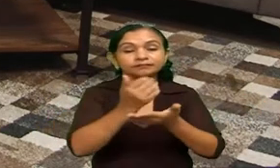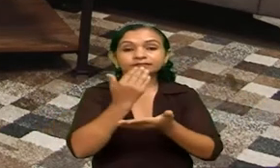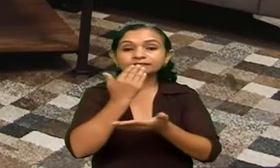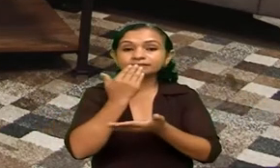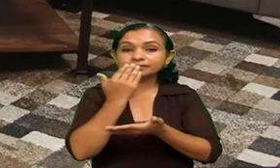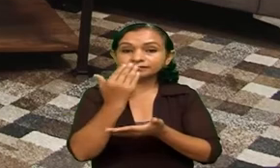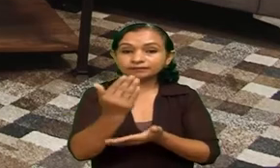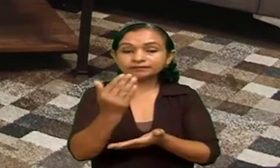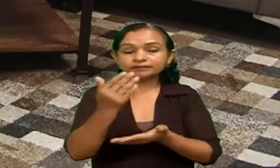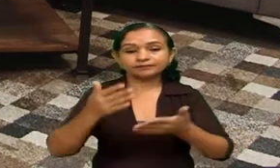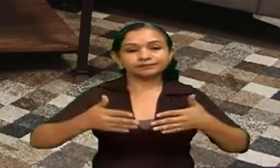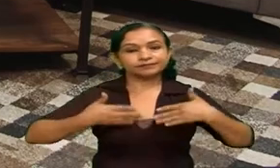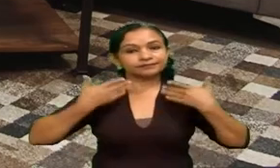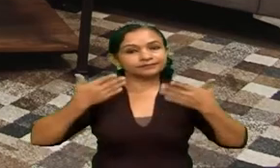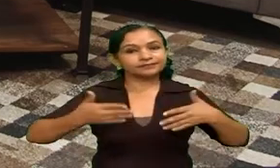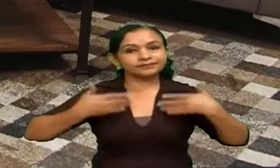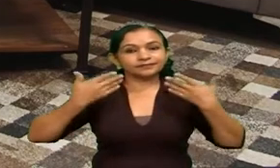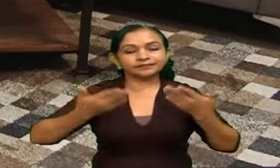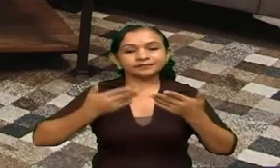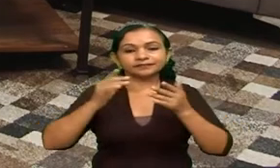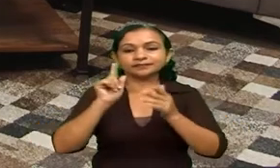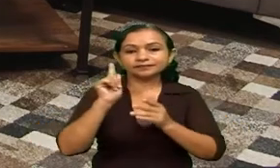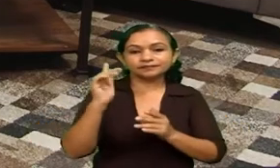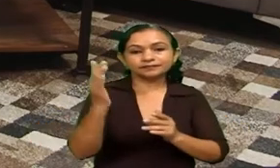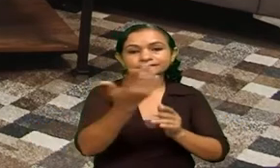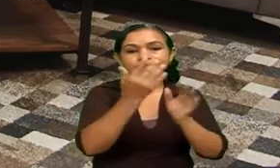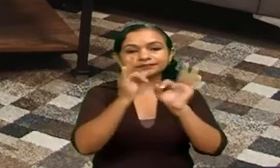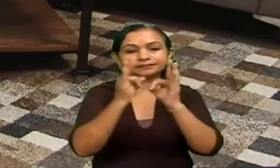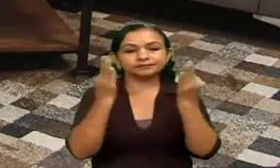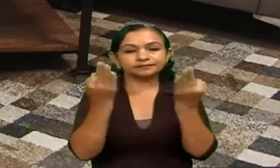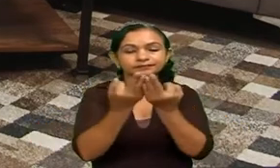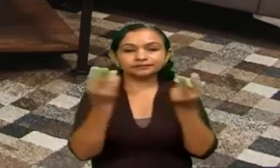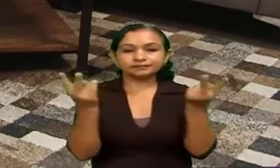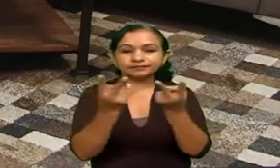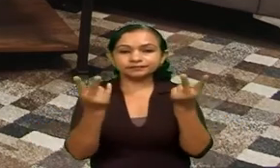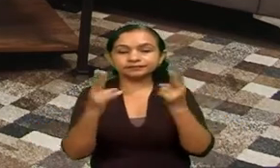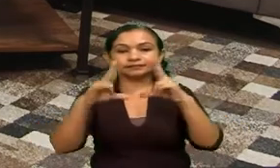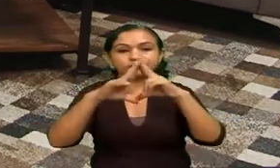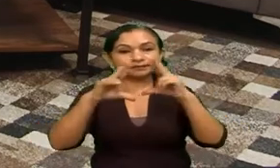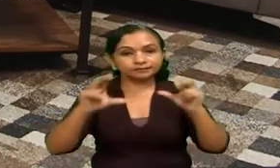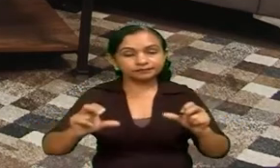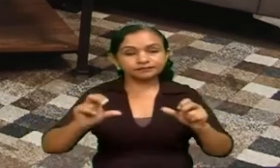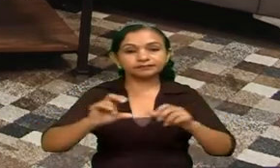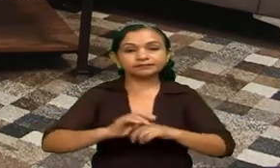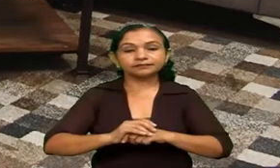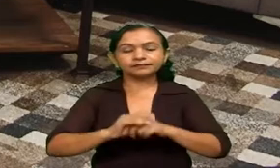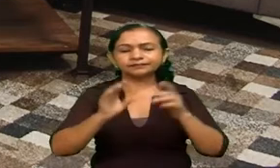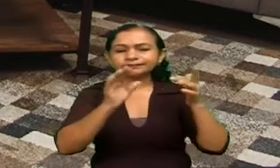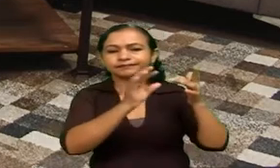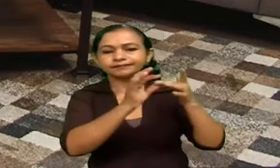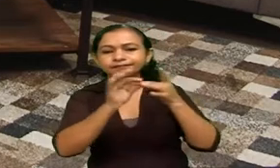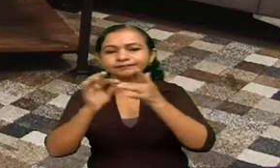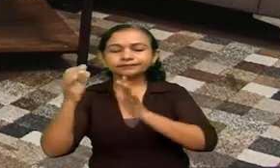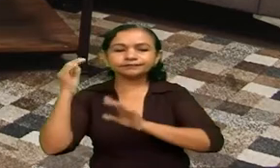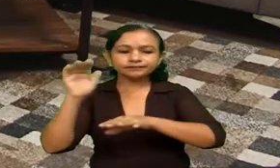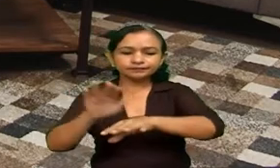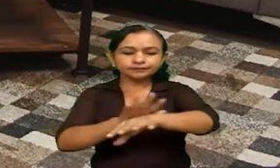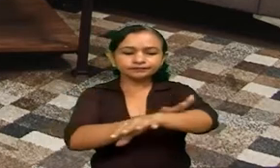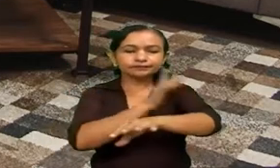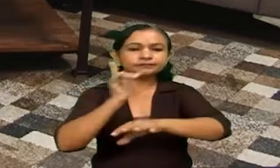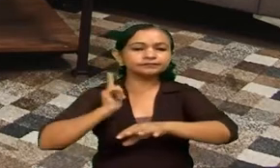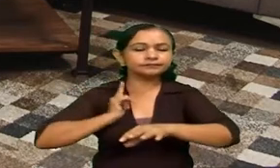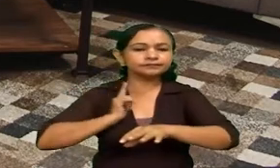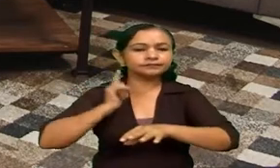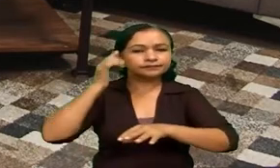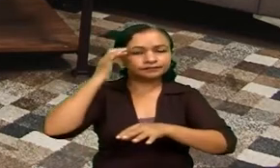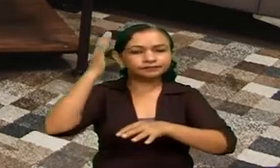bienestar, alegría a la familia nicaragüense y especialmente que sienten que cumplen aquel sueño